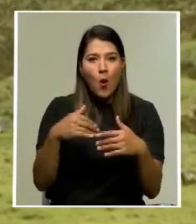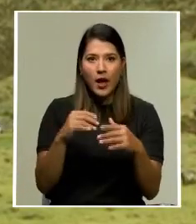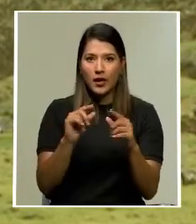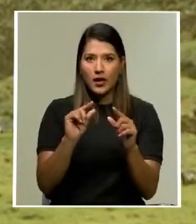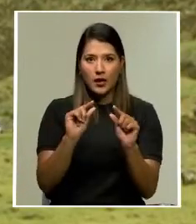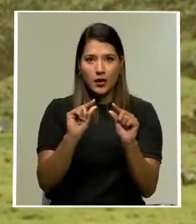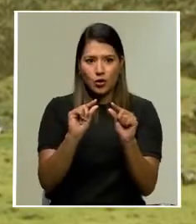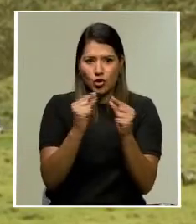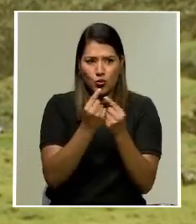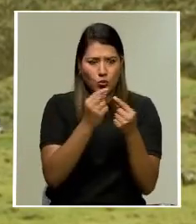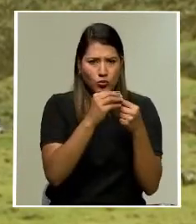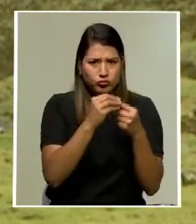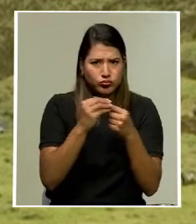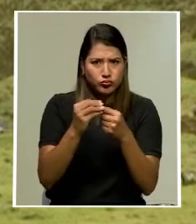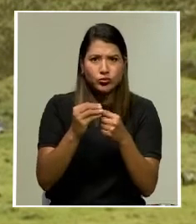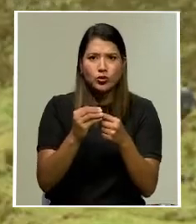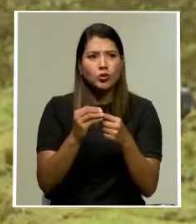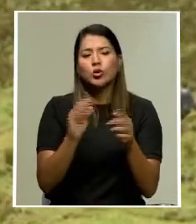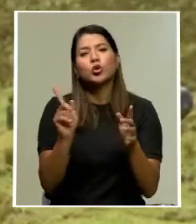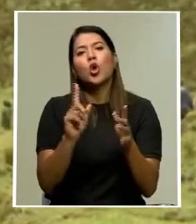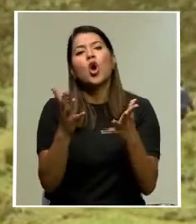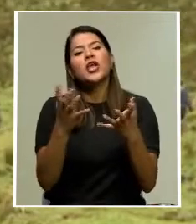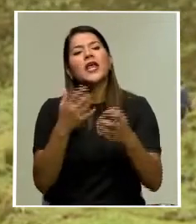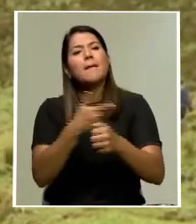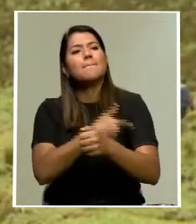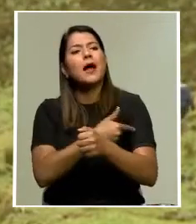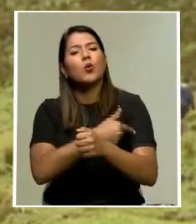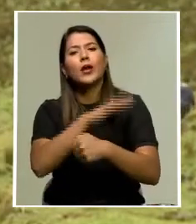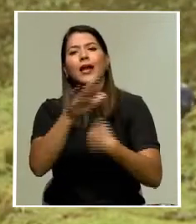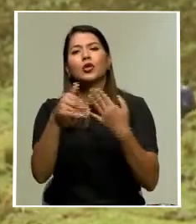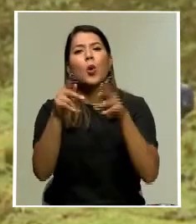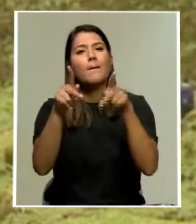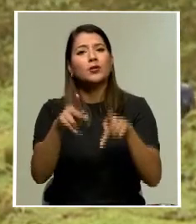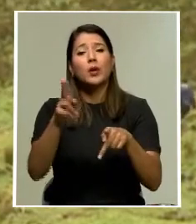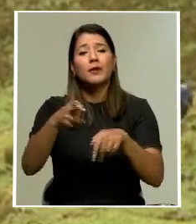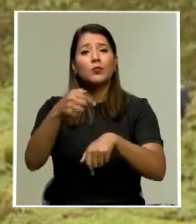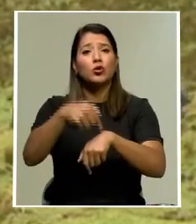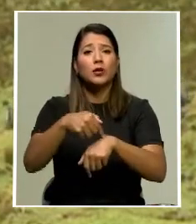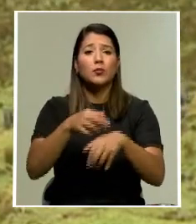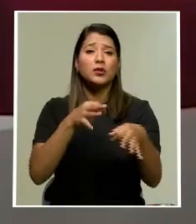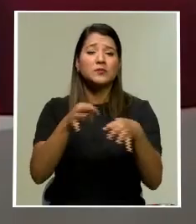autoridades sanitarias querían vacunar a toda la población a la vez y la explicación es sencilla.